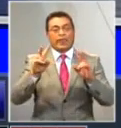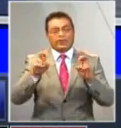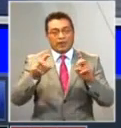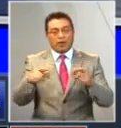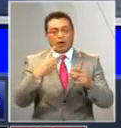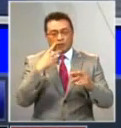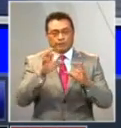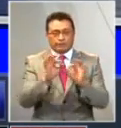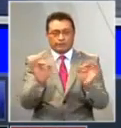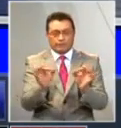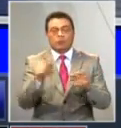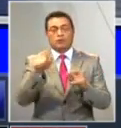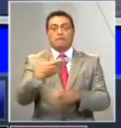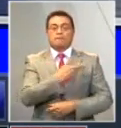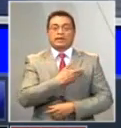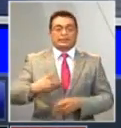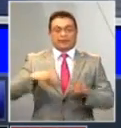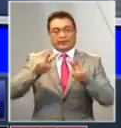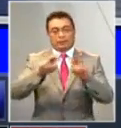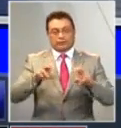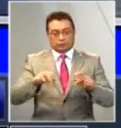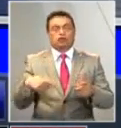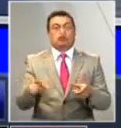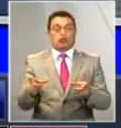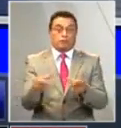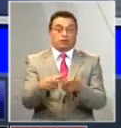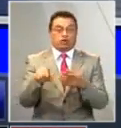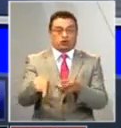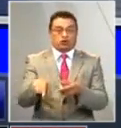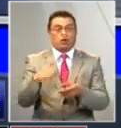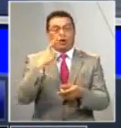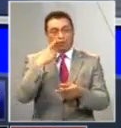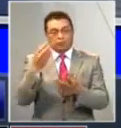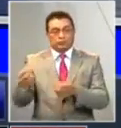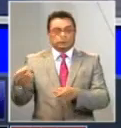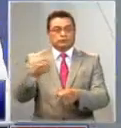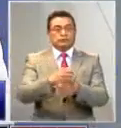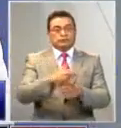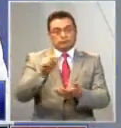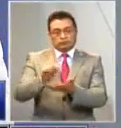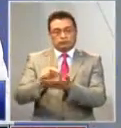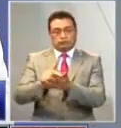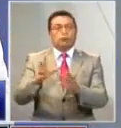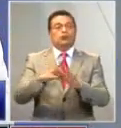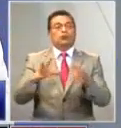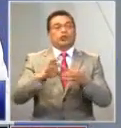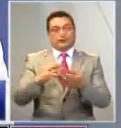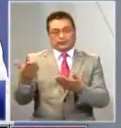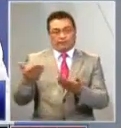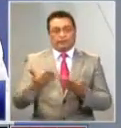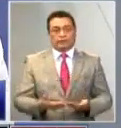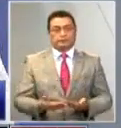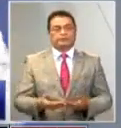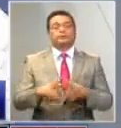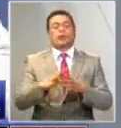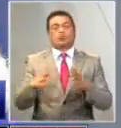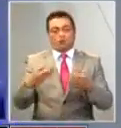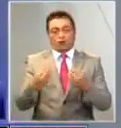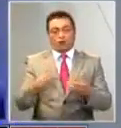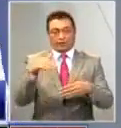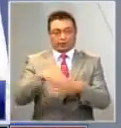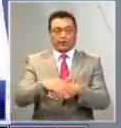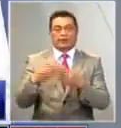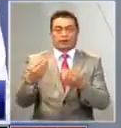eso recibimos al presidente de la comisión investigadora del caso, Jaime Pilowsky. Diputado, muchas gracias por estar en CNN Prime. Muy buenas tardes,